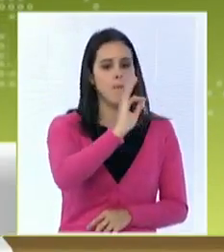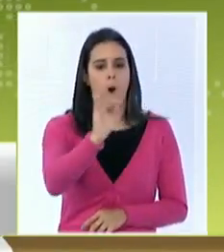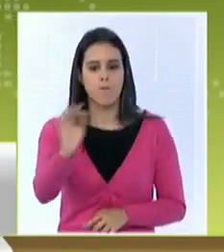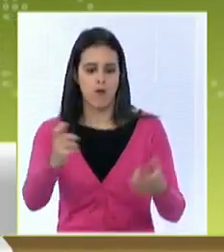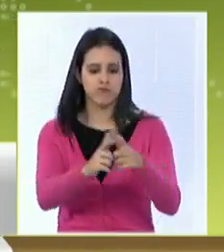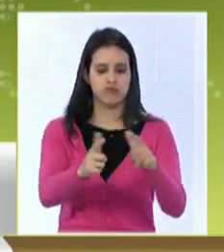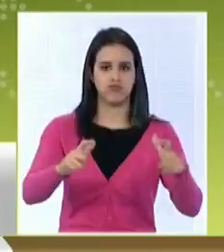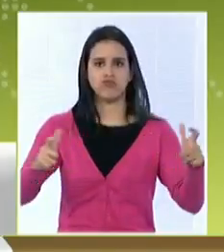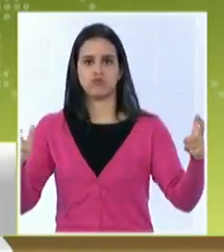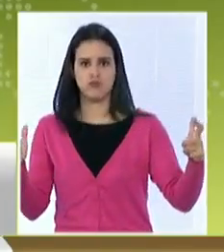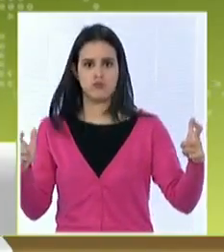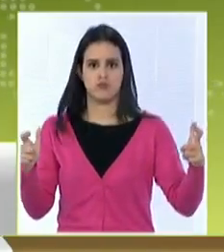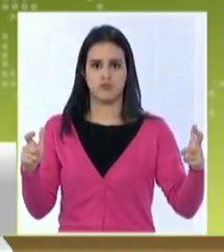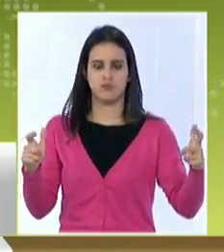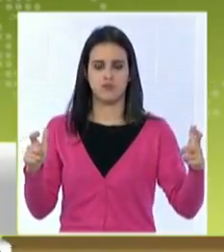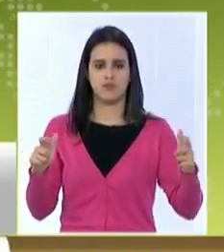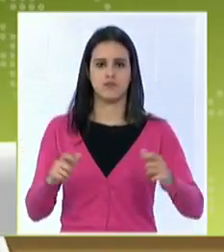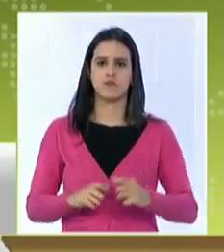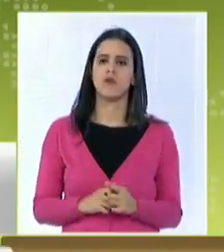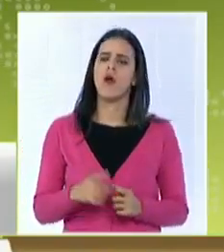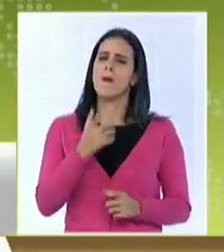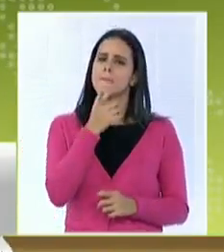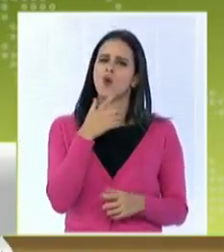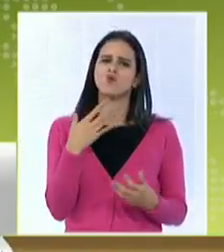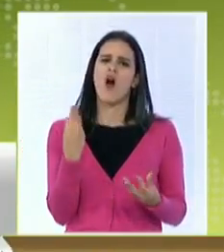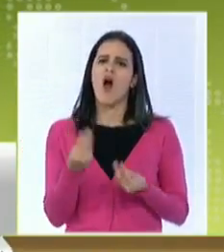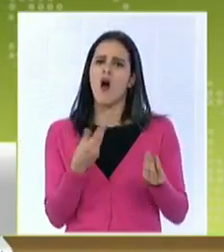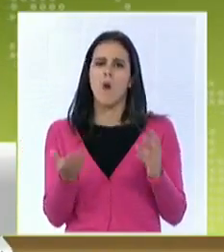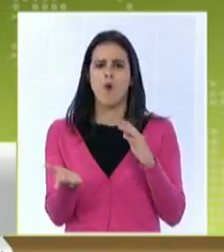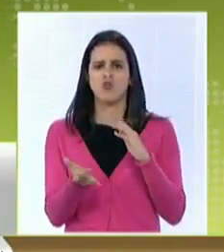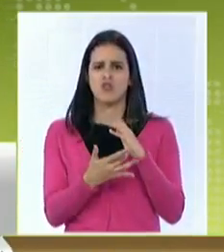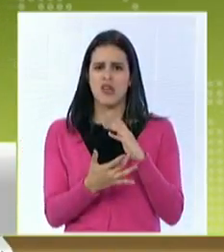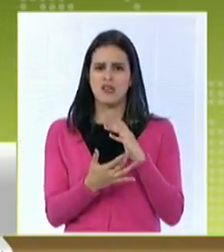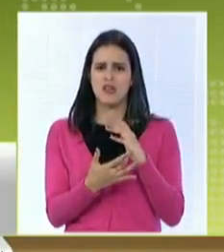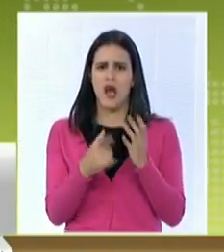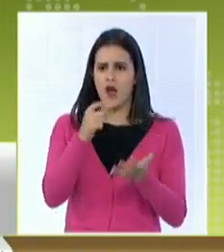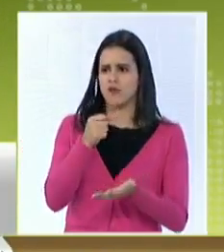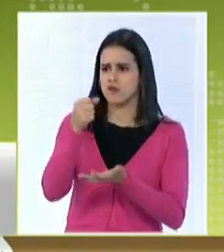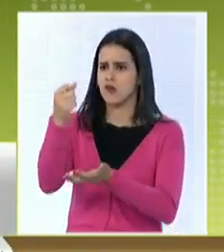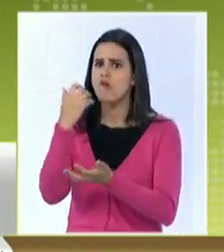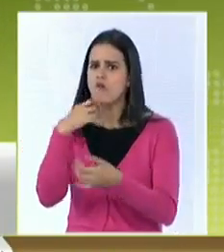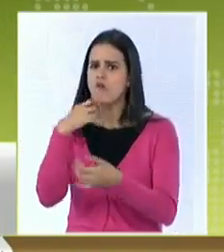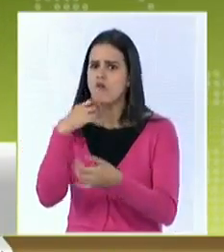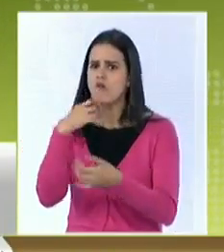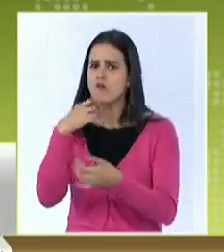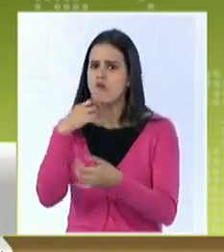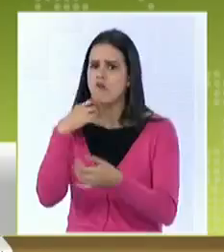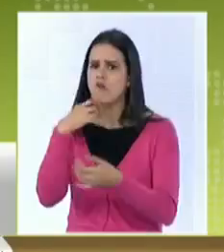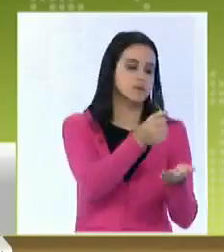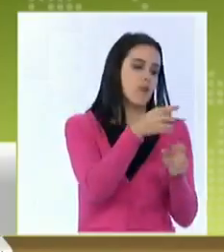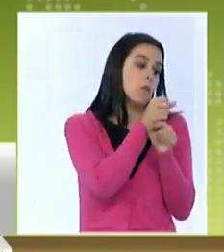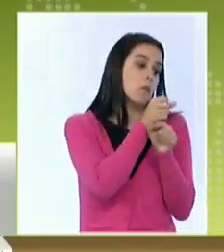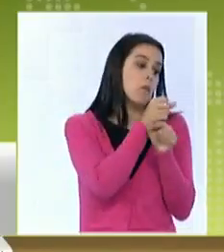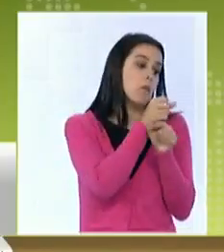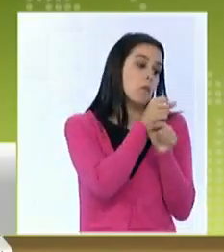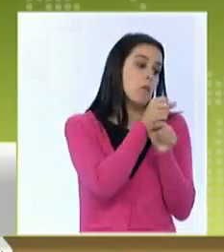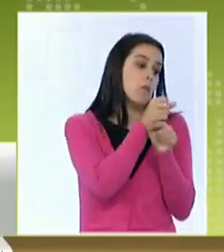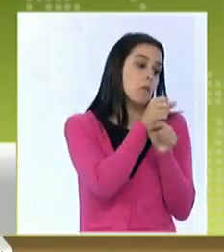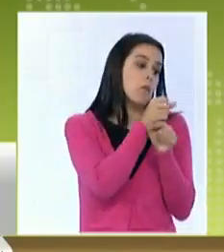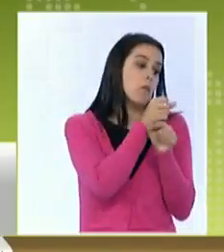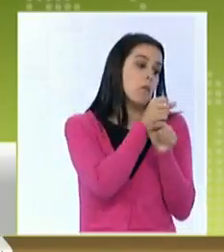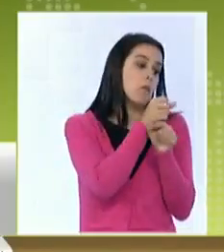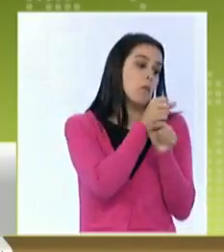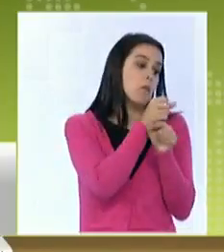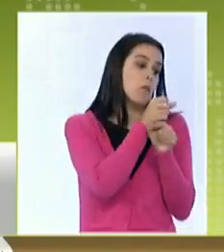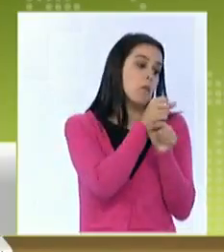de una enfermedad transmitida por alimentos. ¿Cómo sería la mejor técnica de congelado y descongelado para, por ejemplo, las carnes y los pollos y pescados? Muy bien.